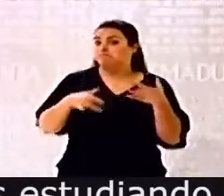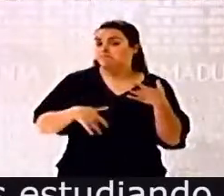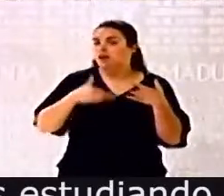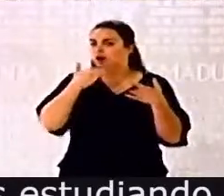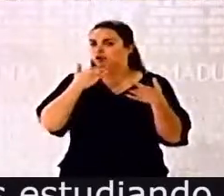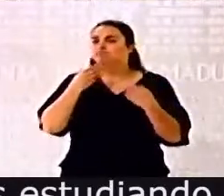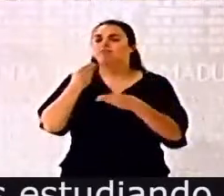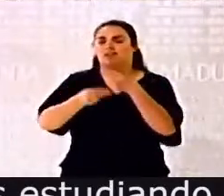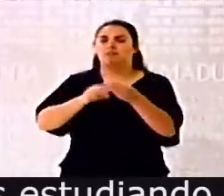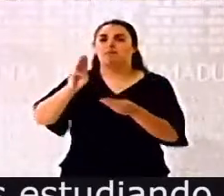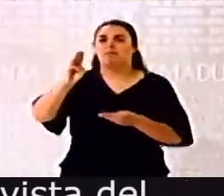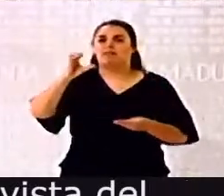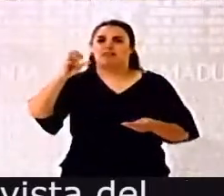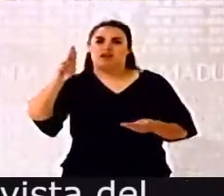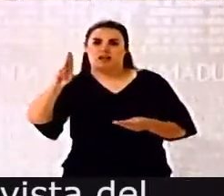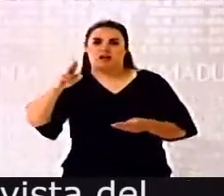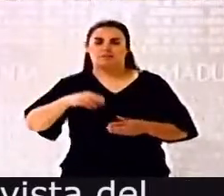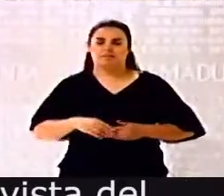realizaría la PCR,